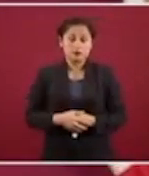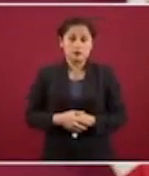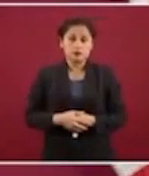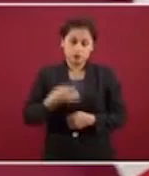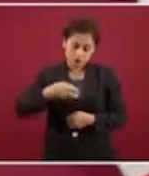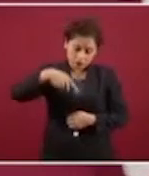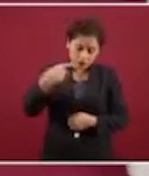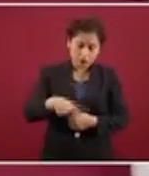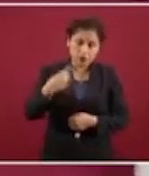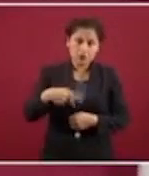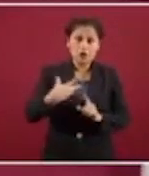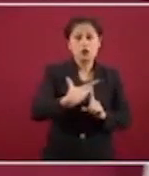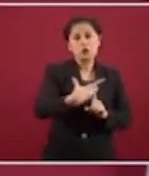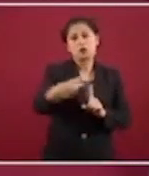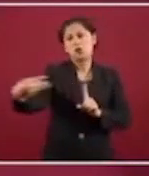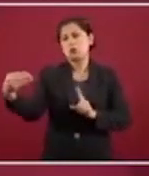afectadas por el coronavirus.